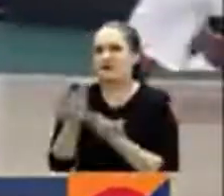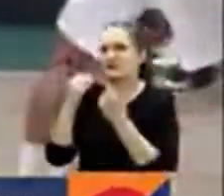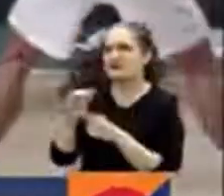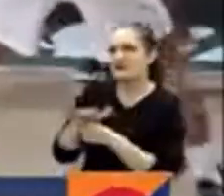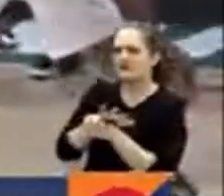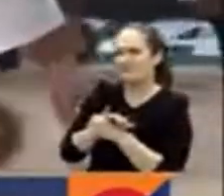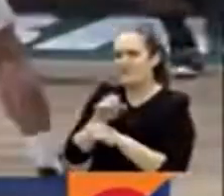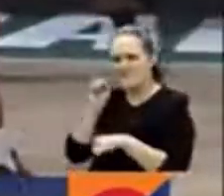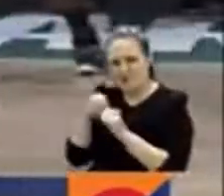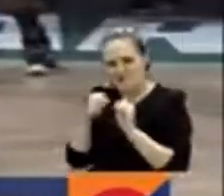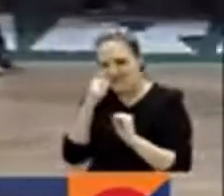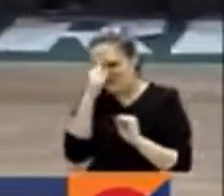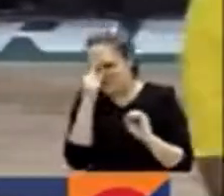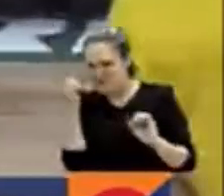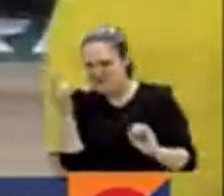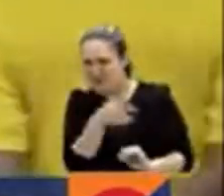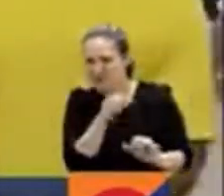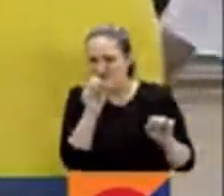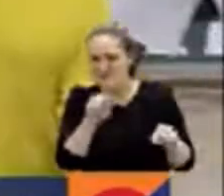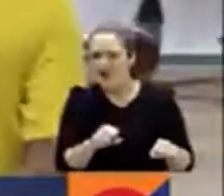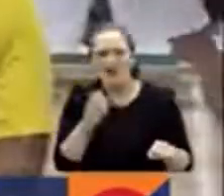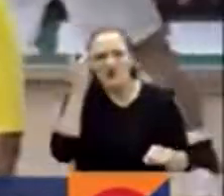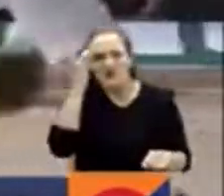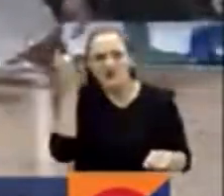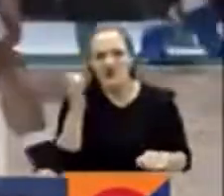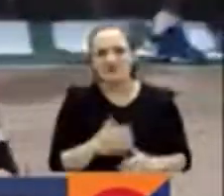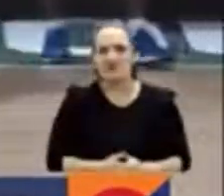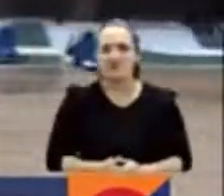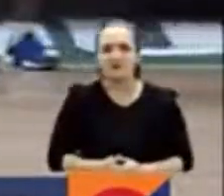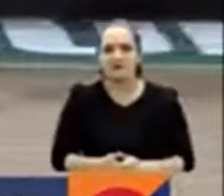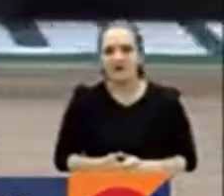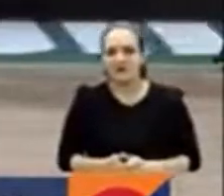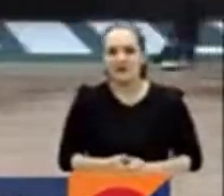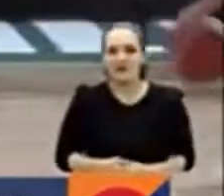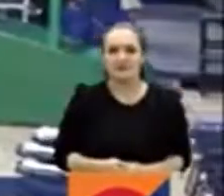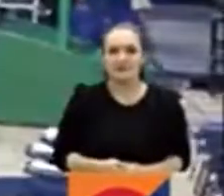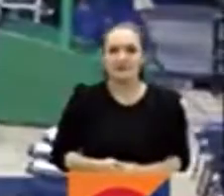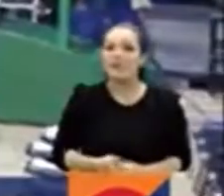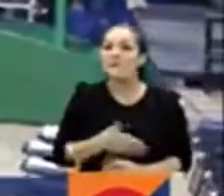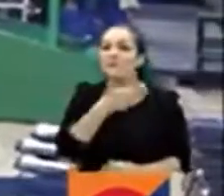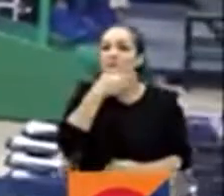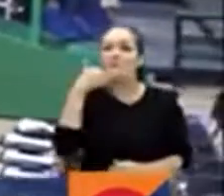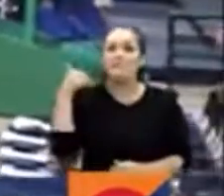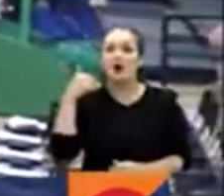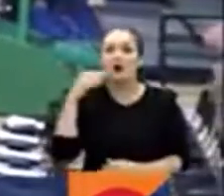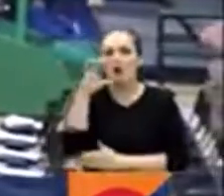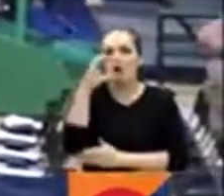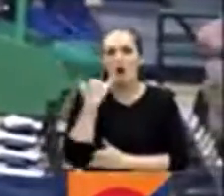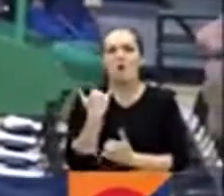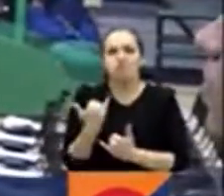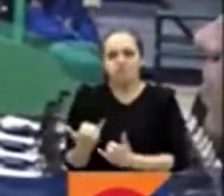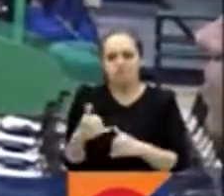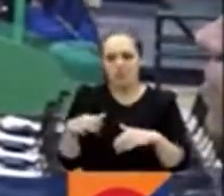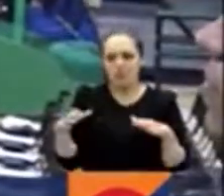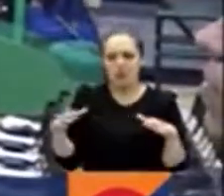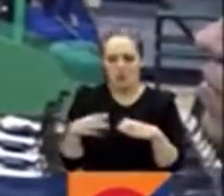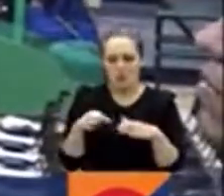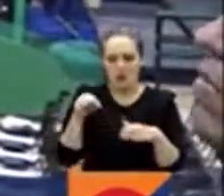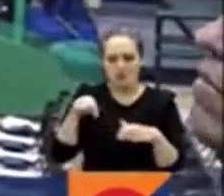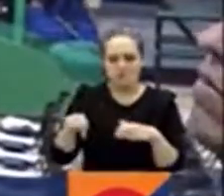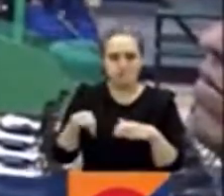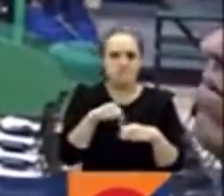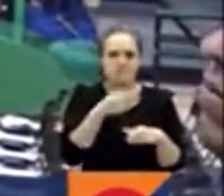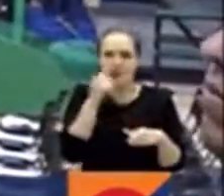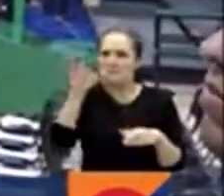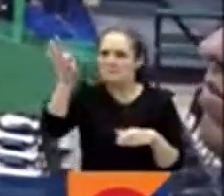en que pueden llegar mucho más lejos. Estamos los mejores jugadores del país en estos momentos. Y por lo